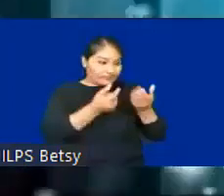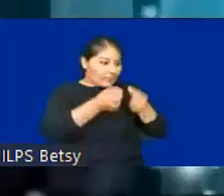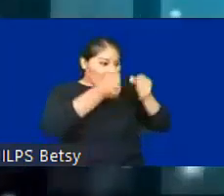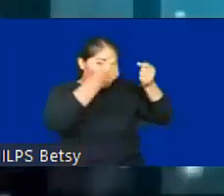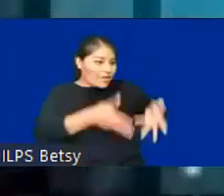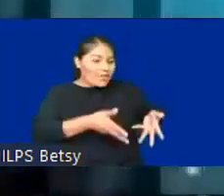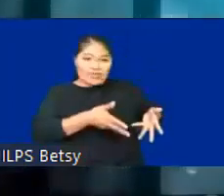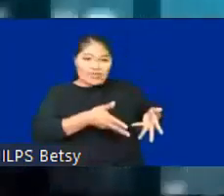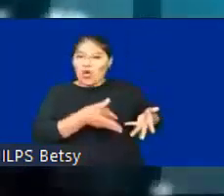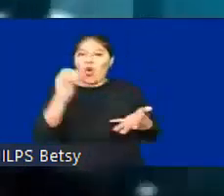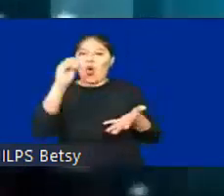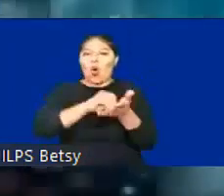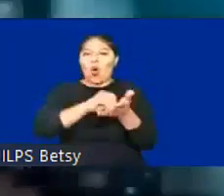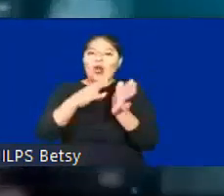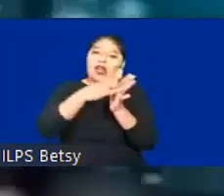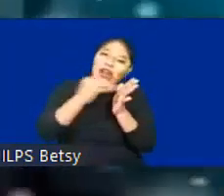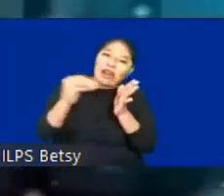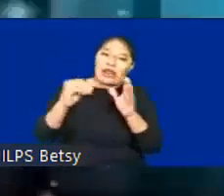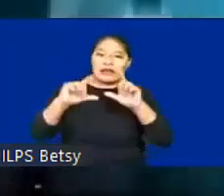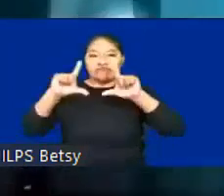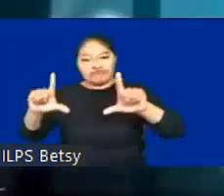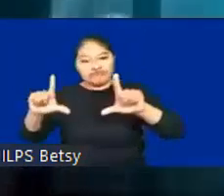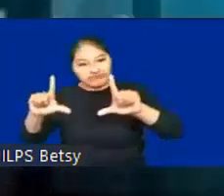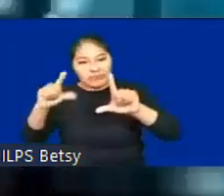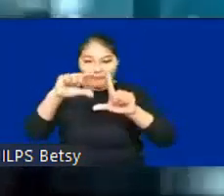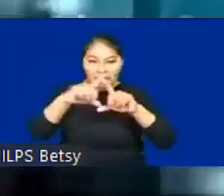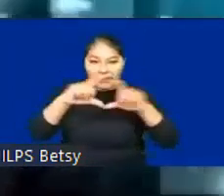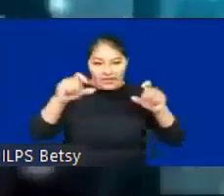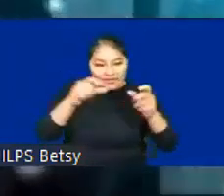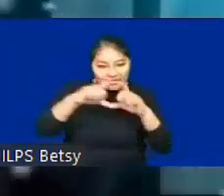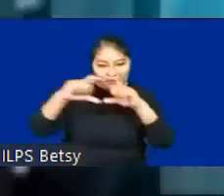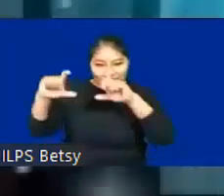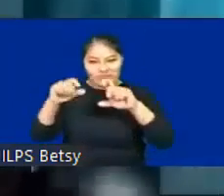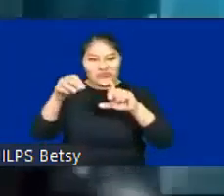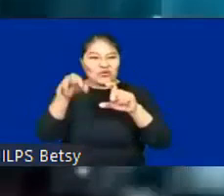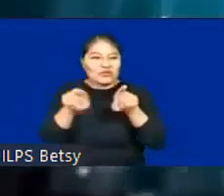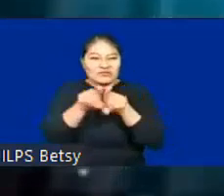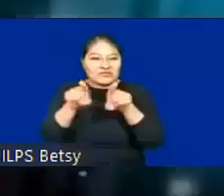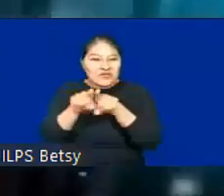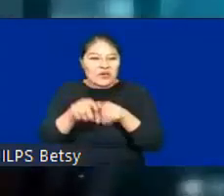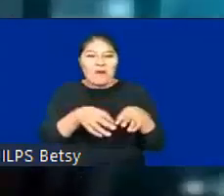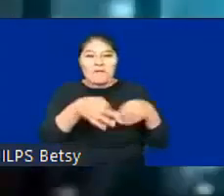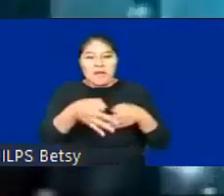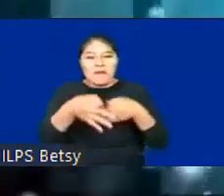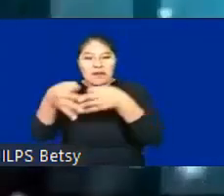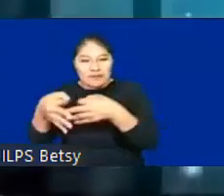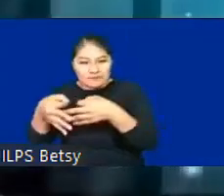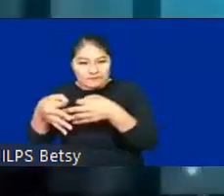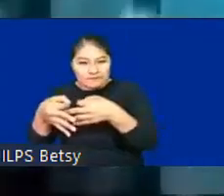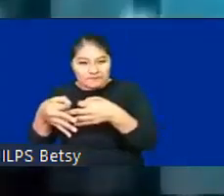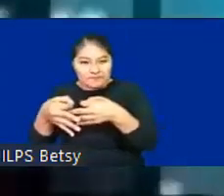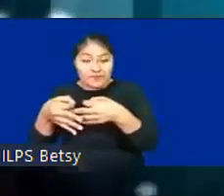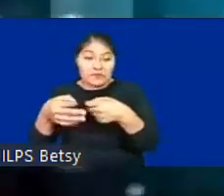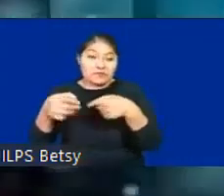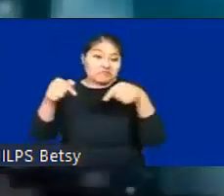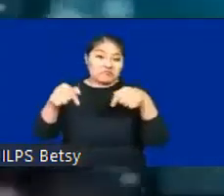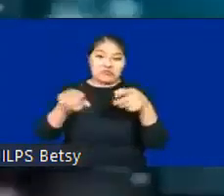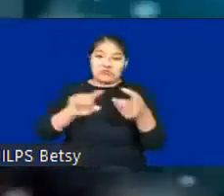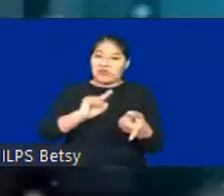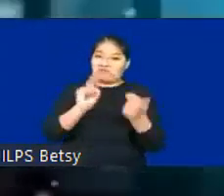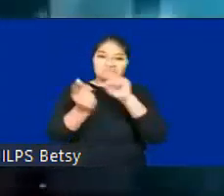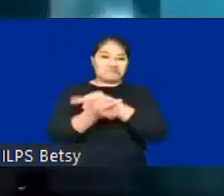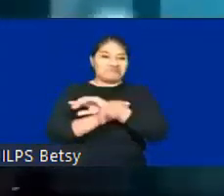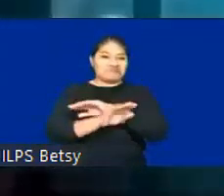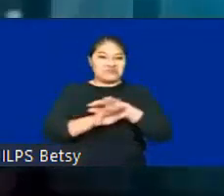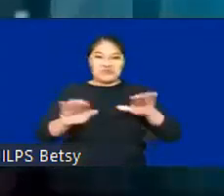eran propias del formato físico. Hoy ya se emiten tarjetas con formato